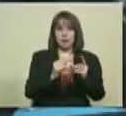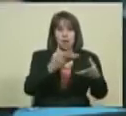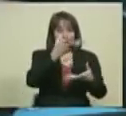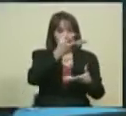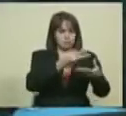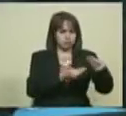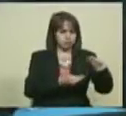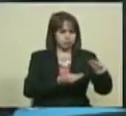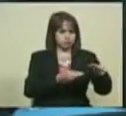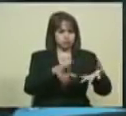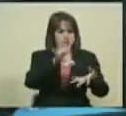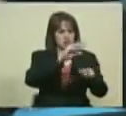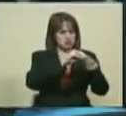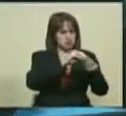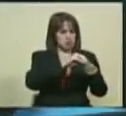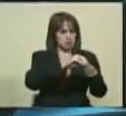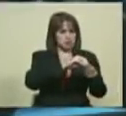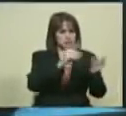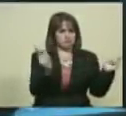resolución, mutilaron